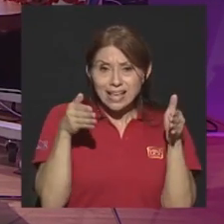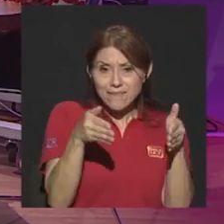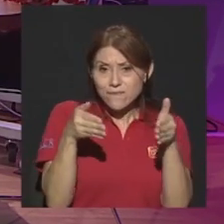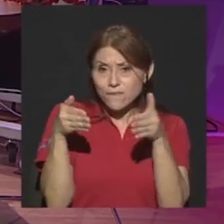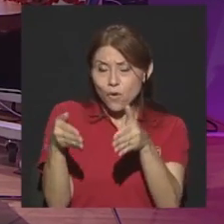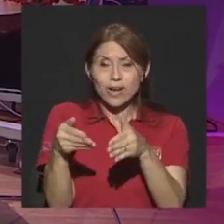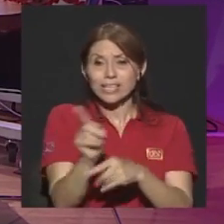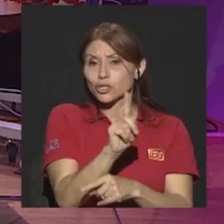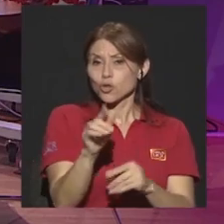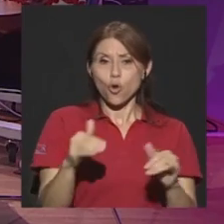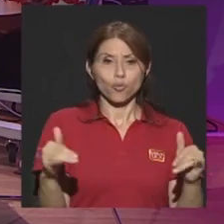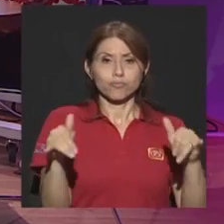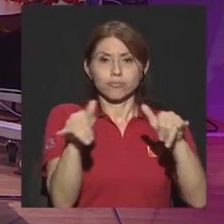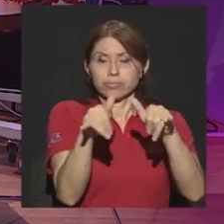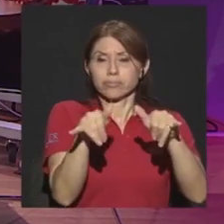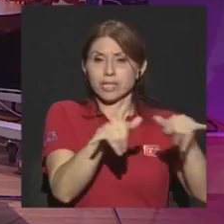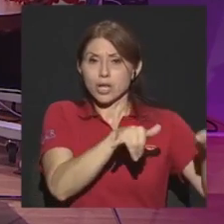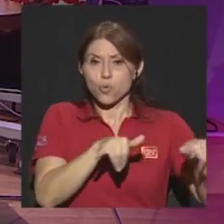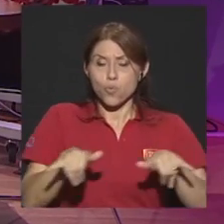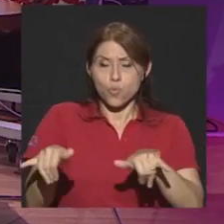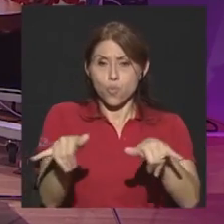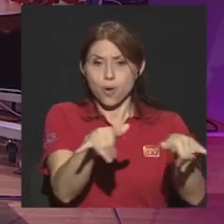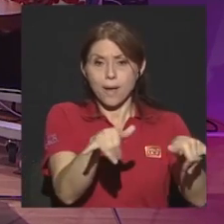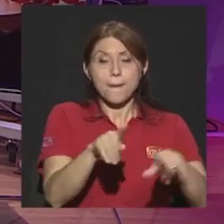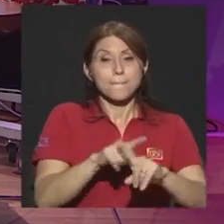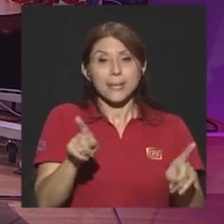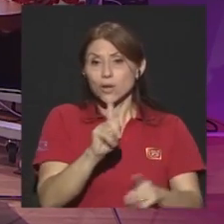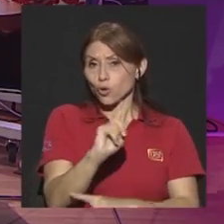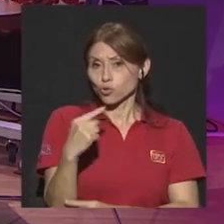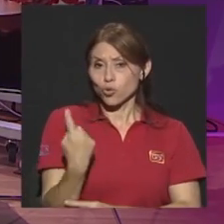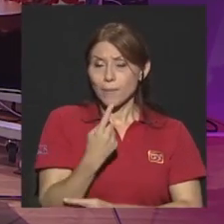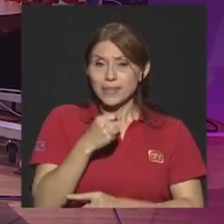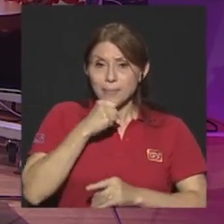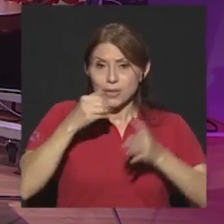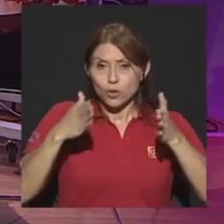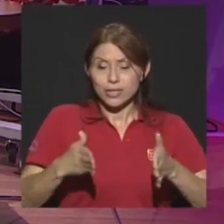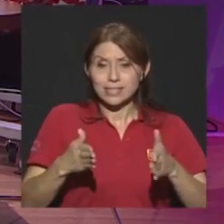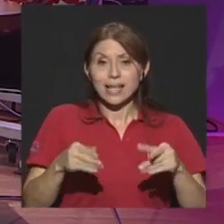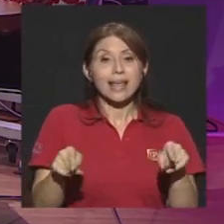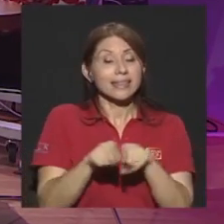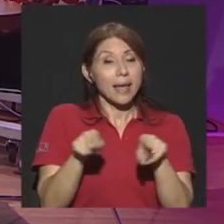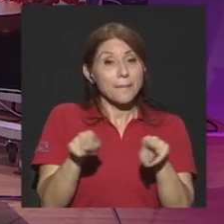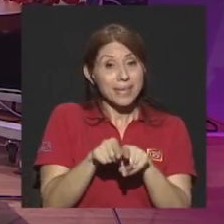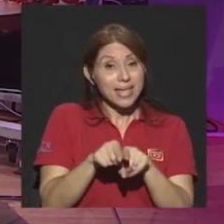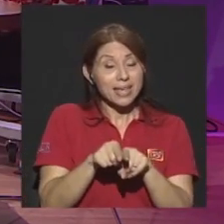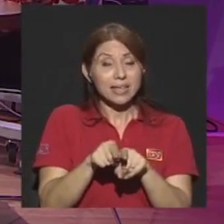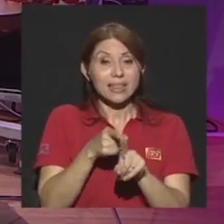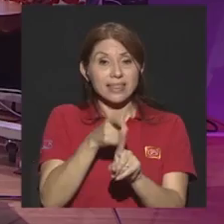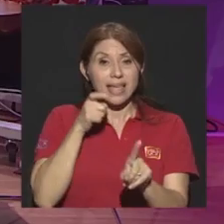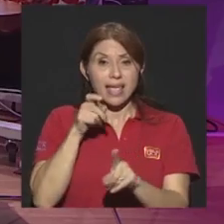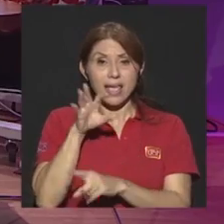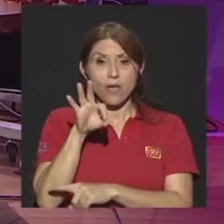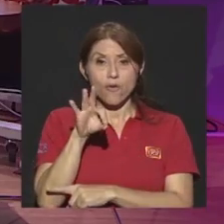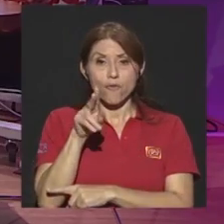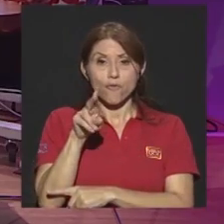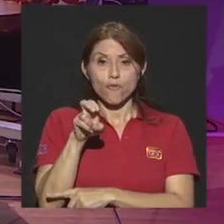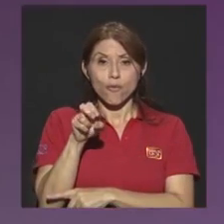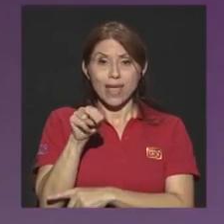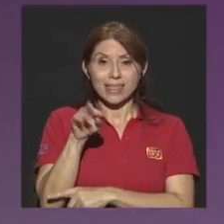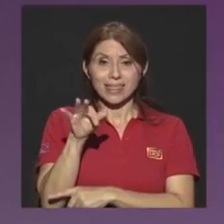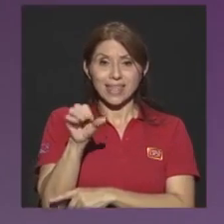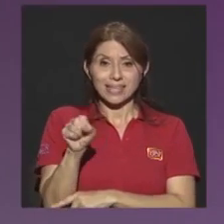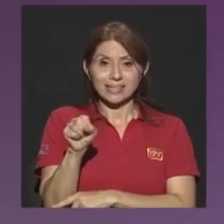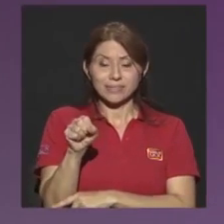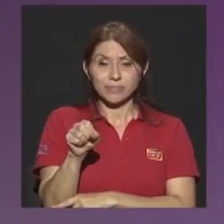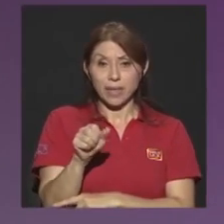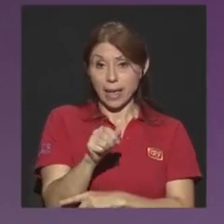del periodista, es también de las fuentes. Las personas que dan declaraciones, las personas